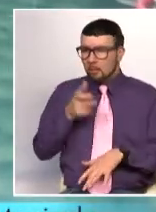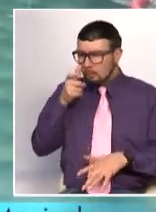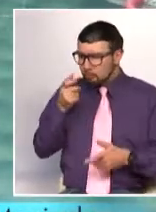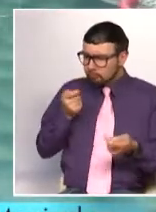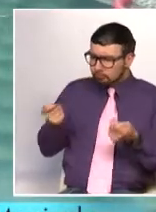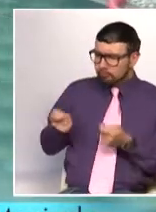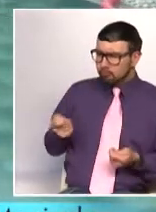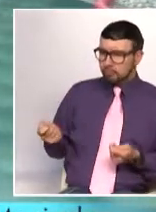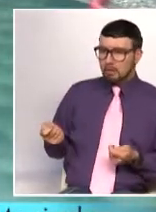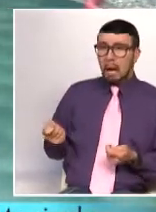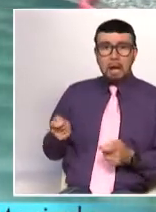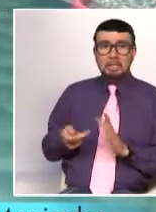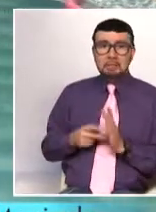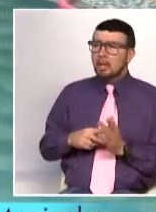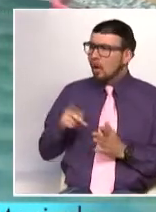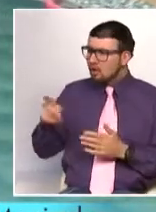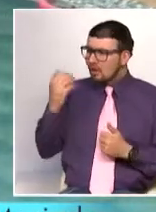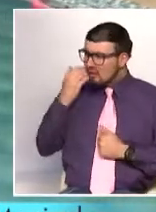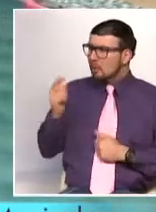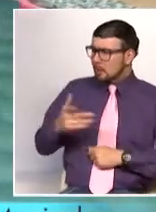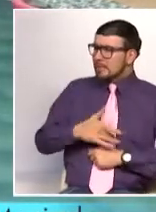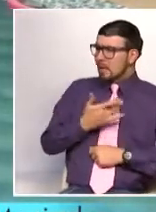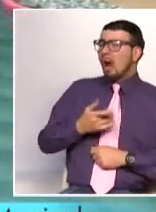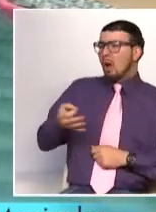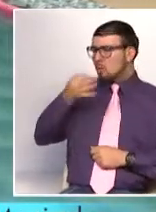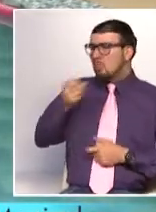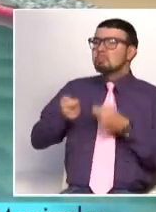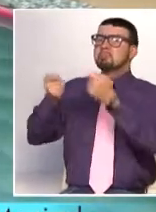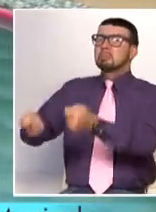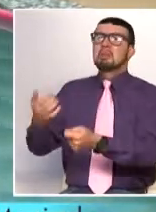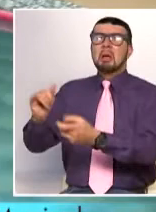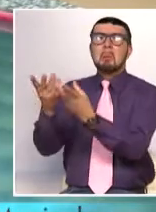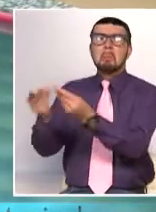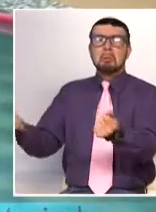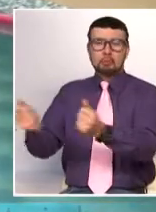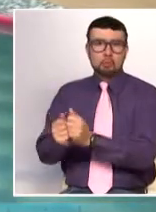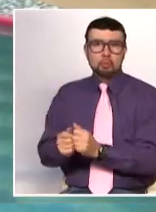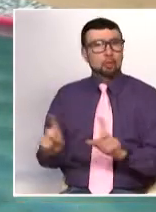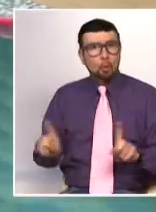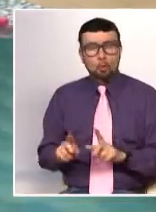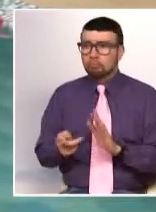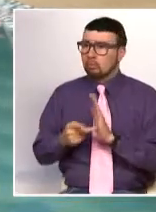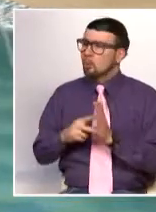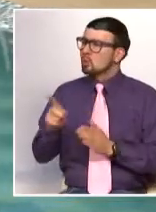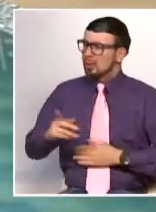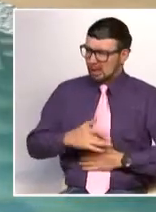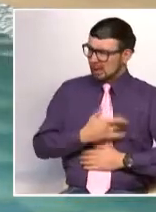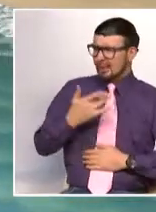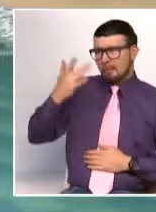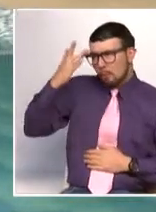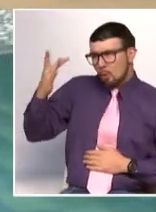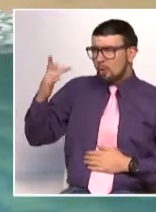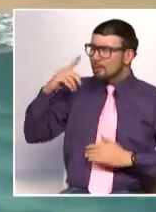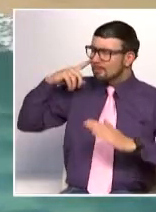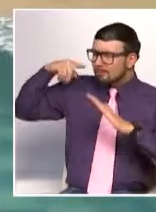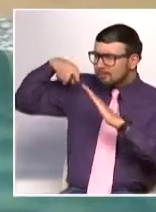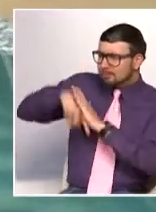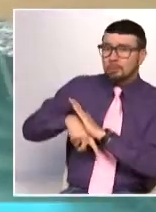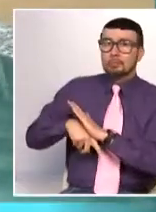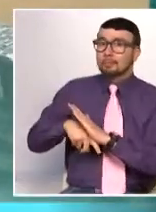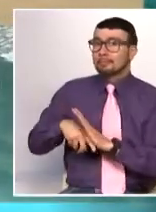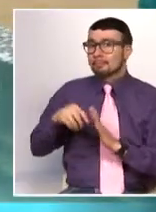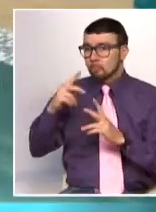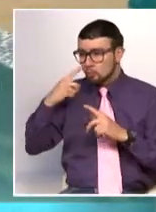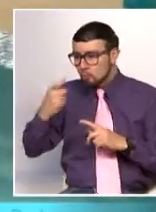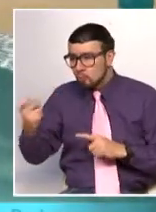no es eso no es buscar el manejo para un síntoma es que pasó y en la historia clínica doctor germán ruiz bolívar